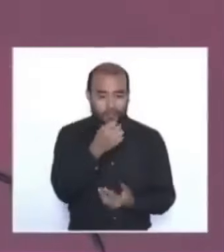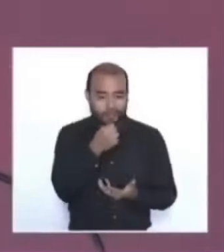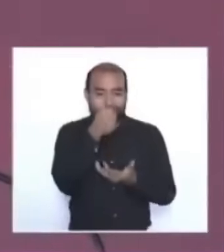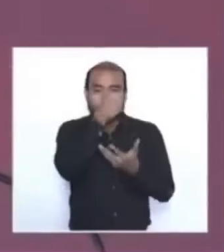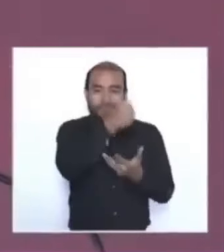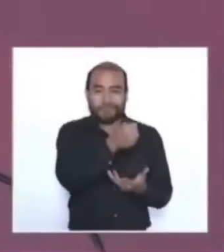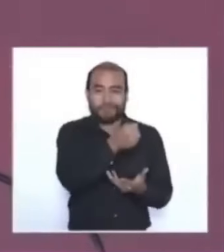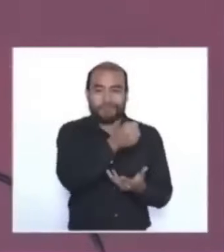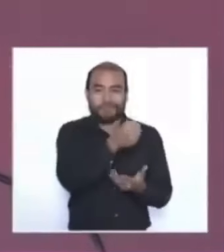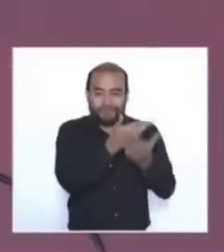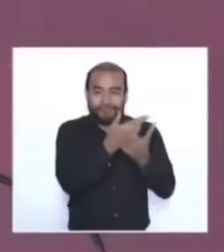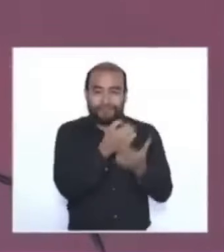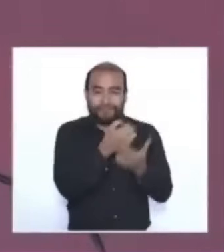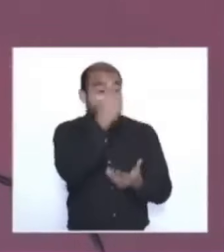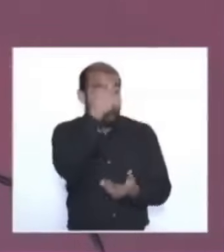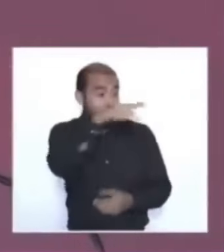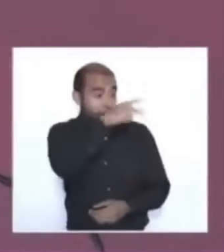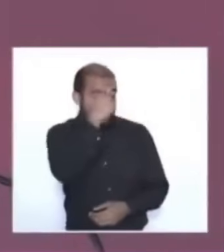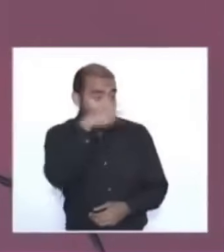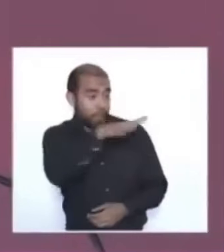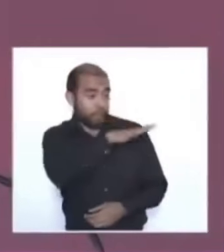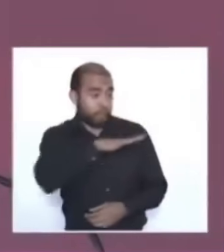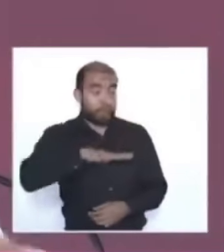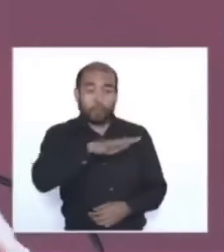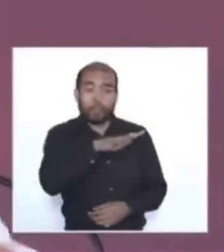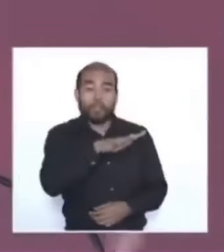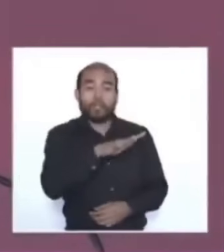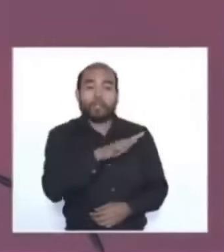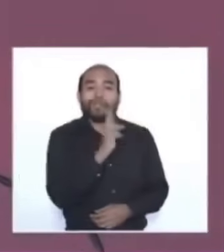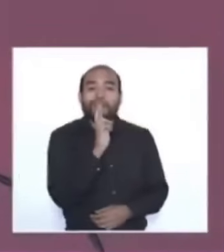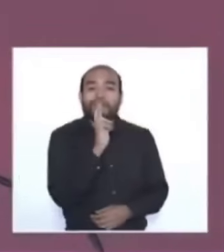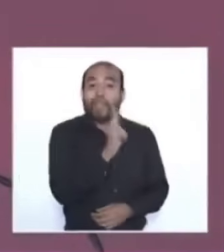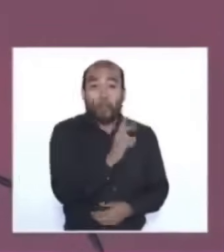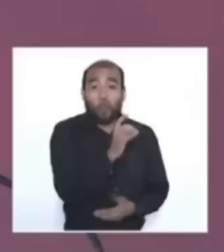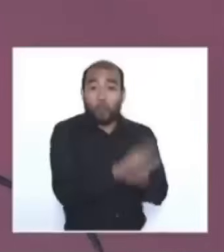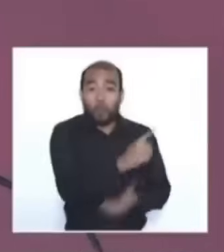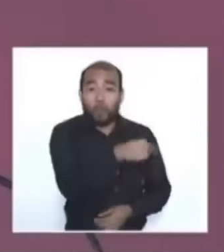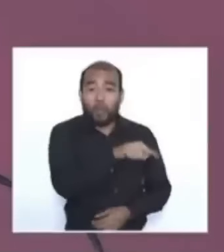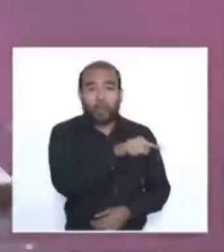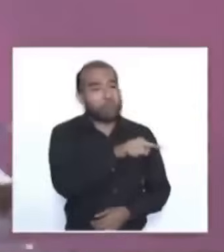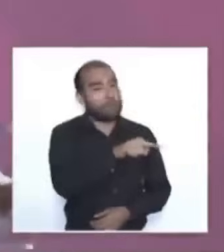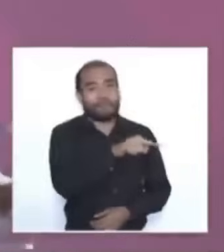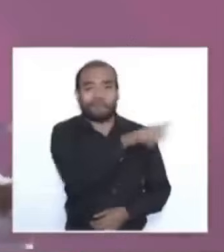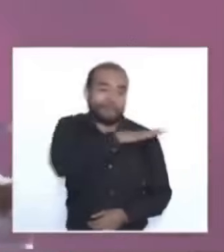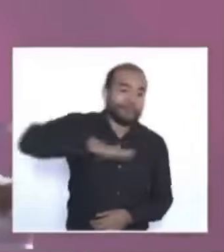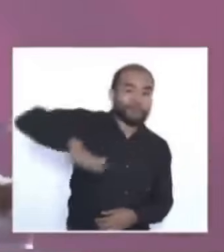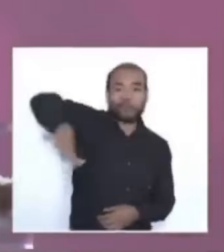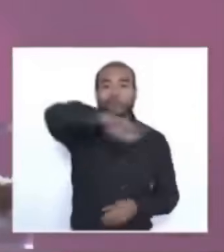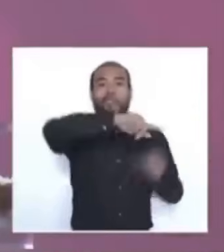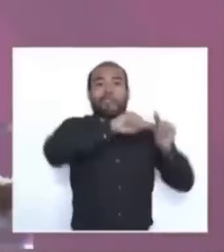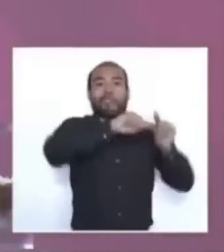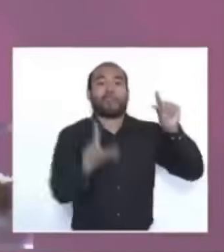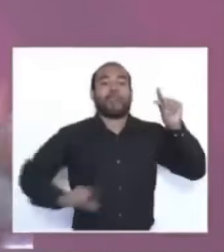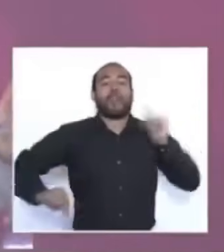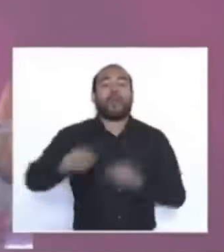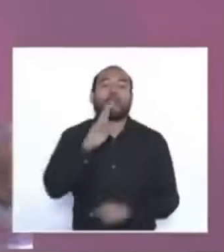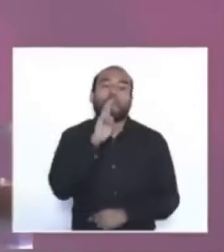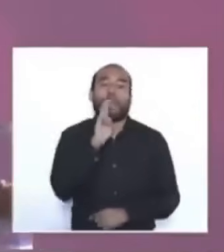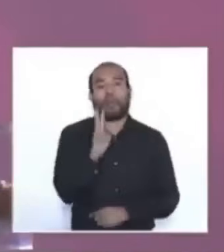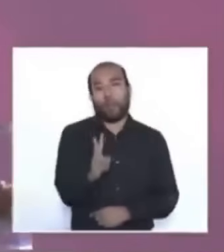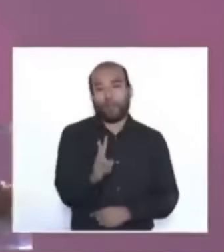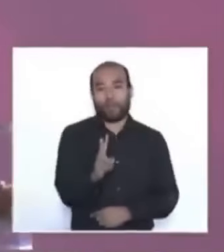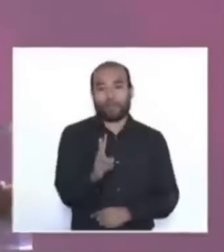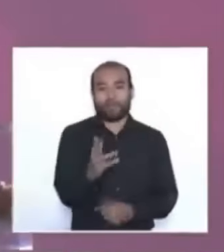solamente está mejor quien menos tiene, sino que toda la economía del país le va mejor. Vamos